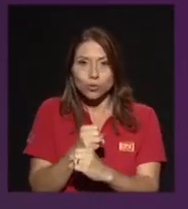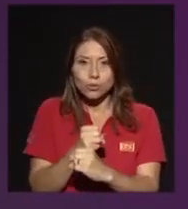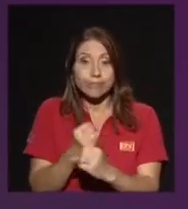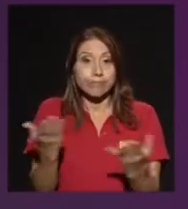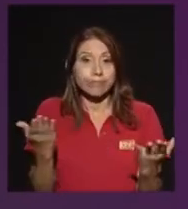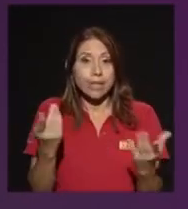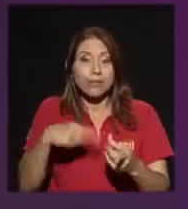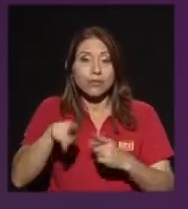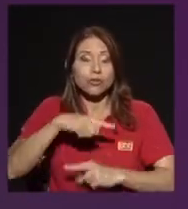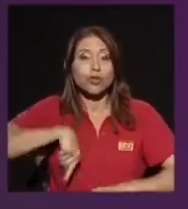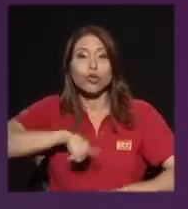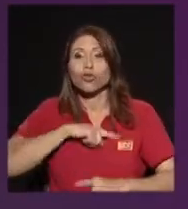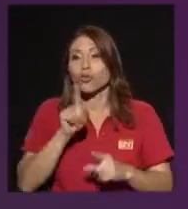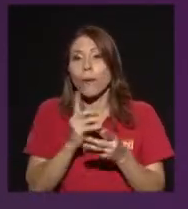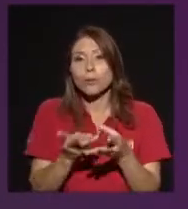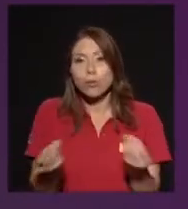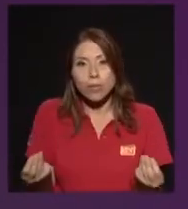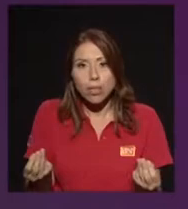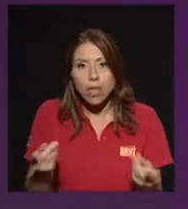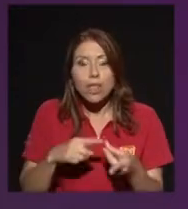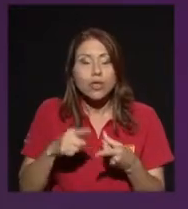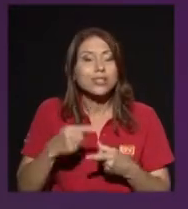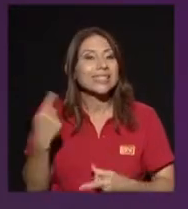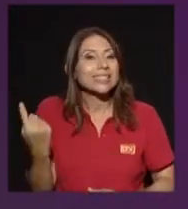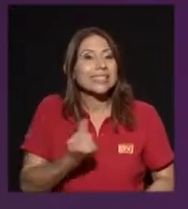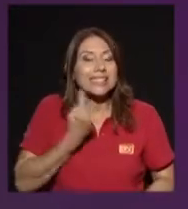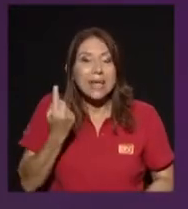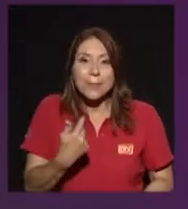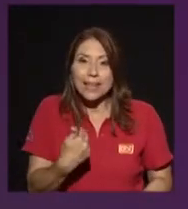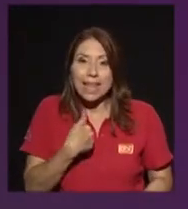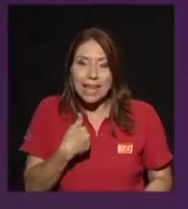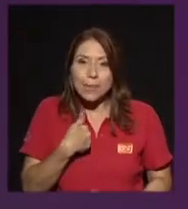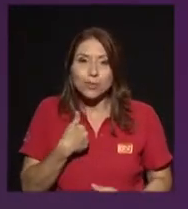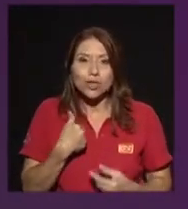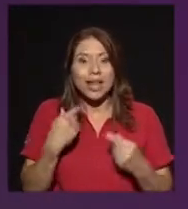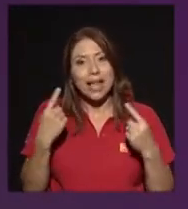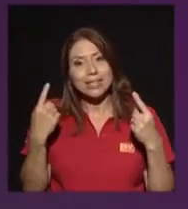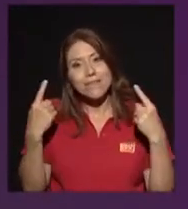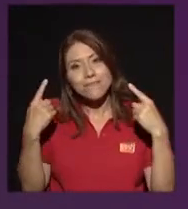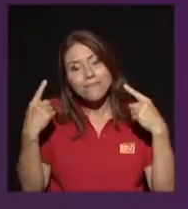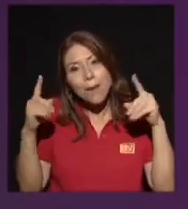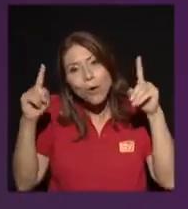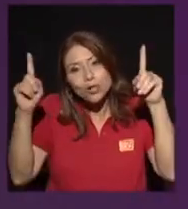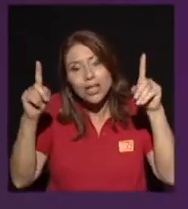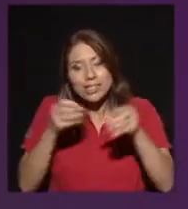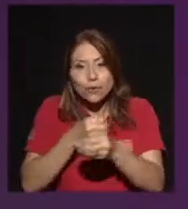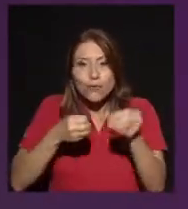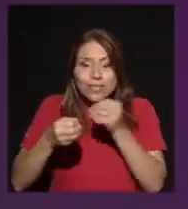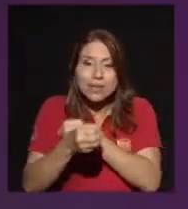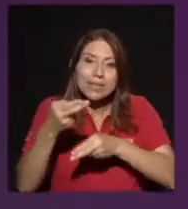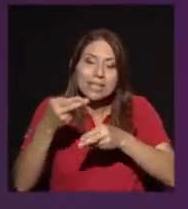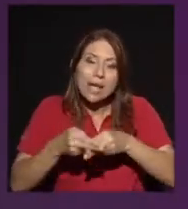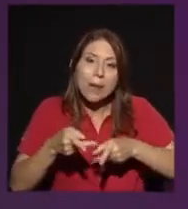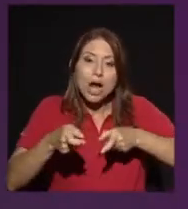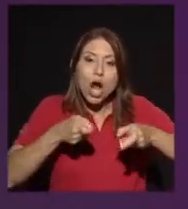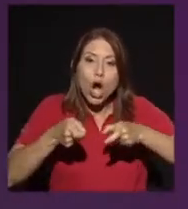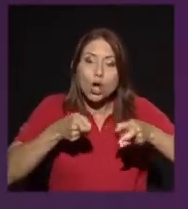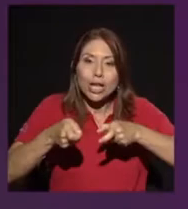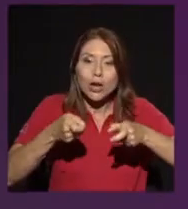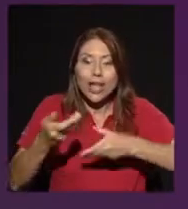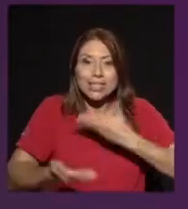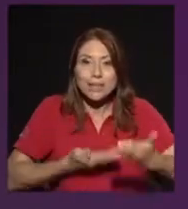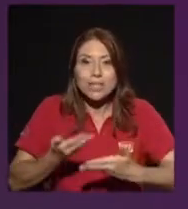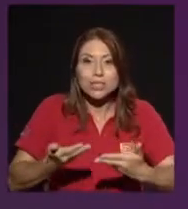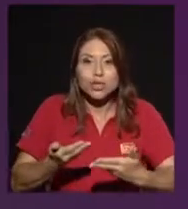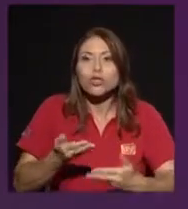pues no vamos a llegar a ningún lado. Y entonces siempre tenemos las famosas contralorías de servicios y decir, bueno, ¿por qué no me lo están